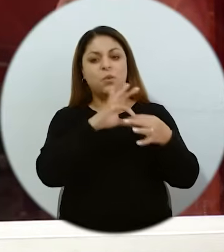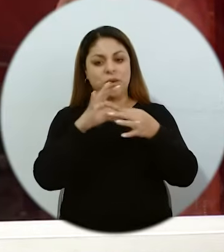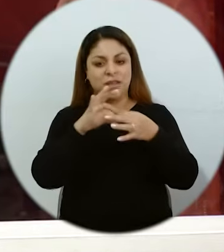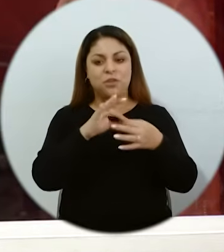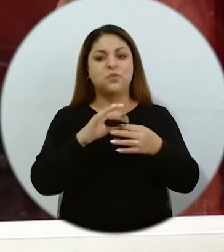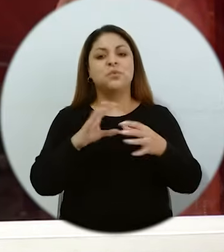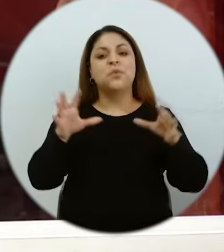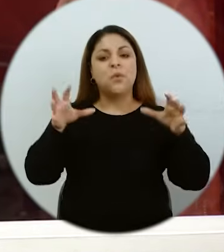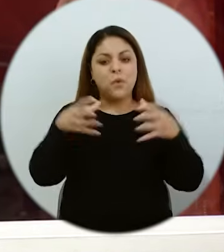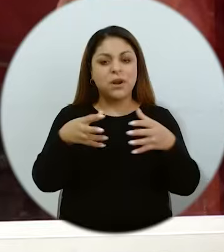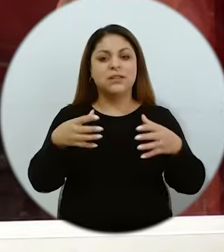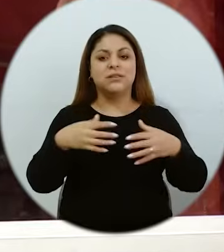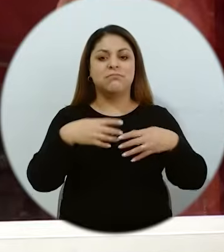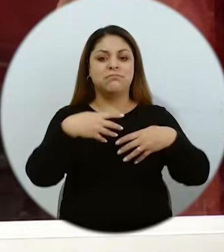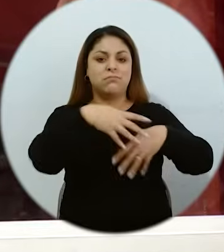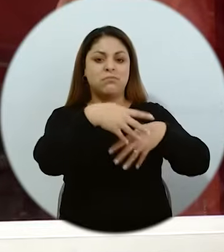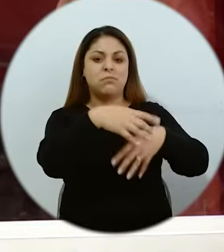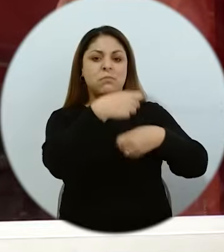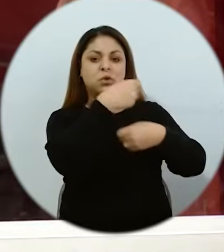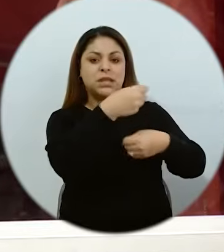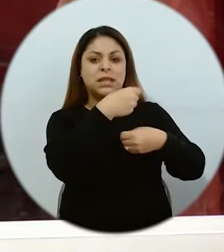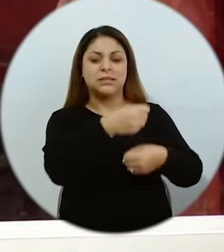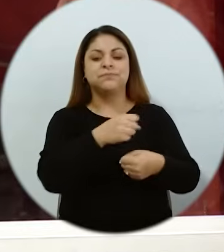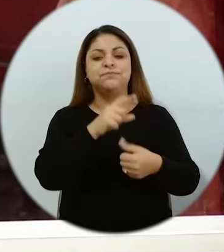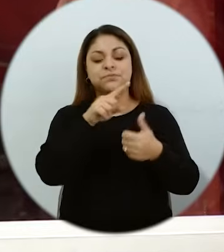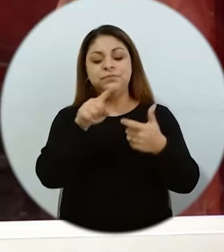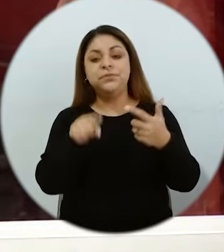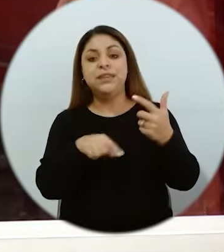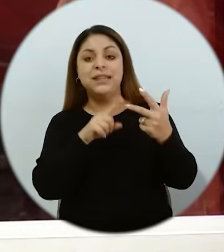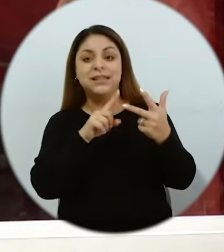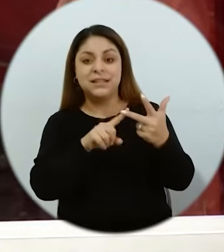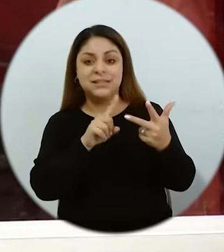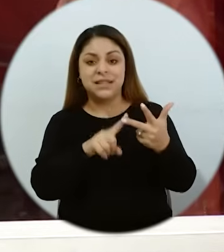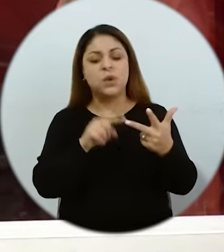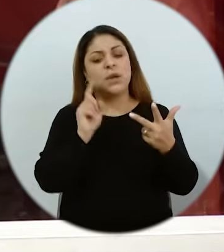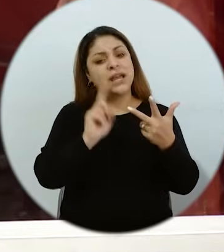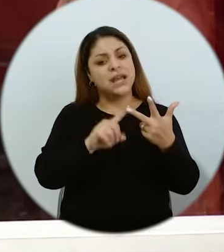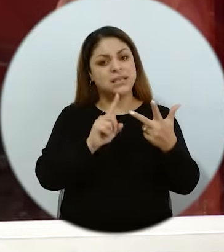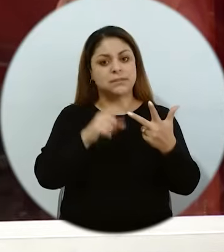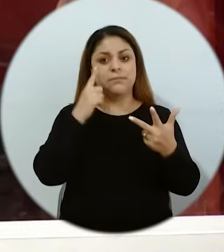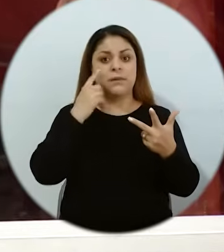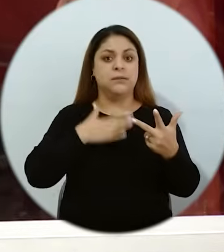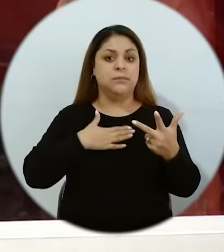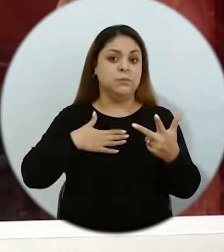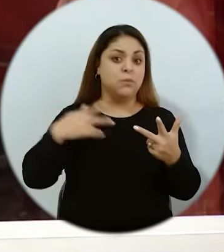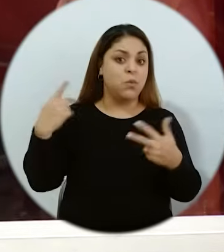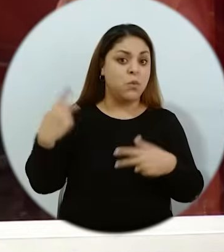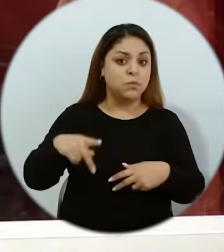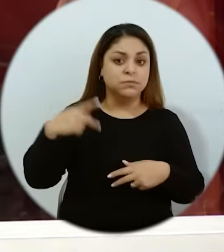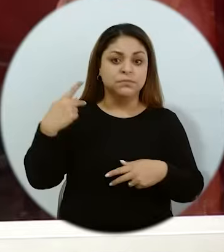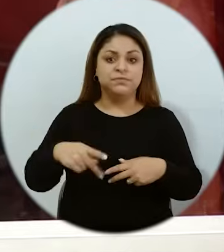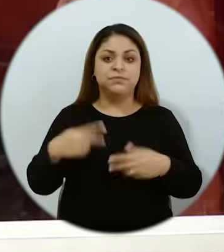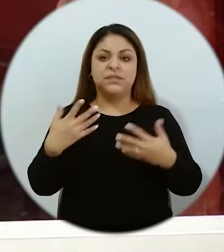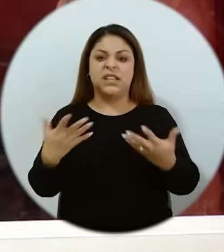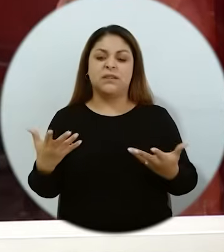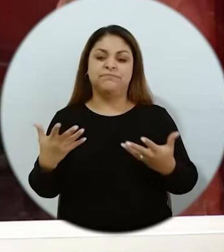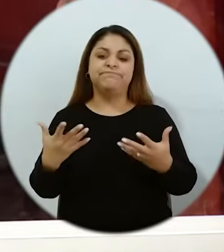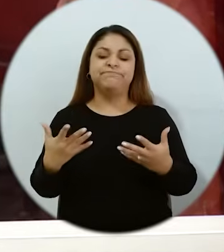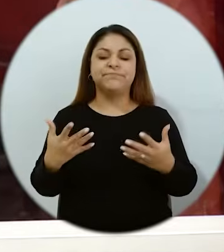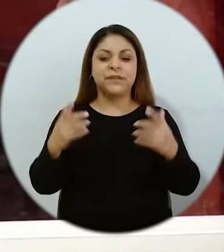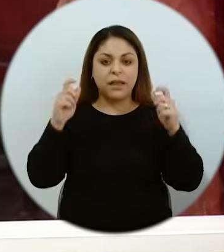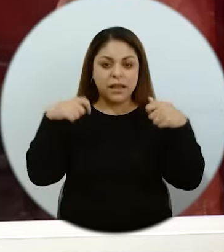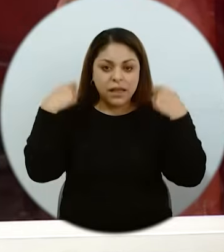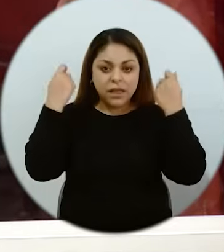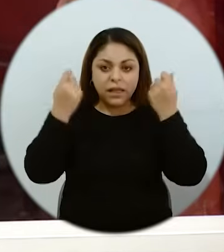y organizan protestas sociales. Un tercer frente, que para mi gusto es el más peligroso de todos, es el de